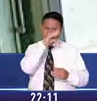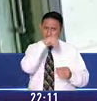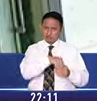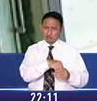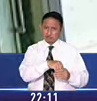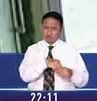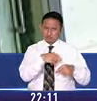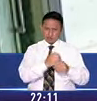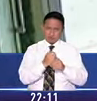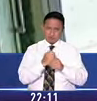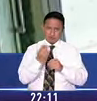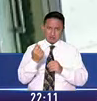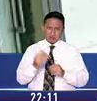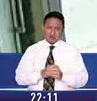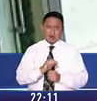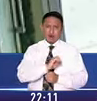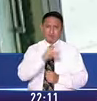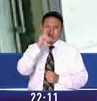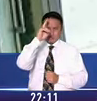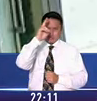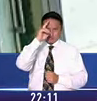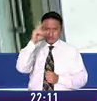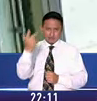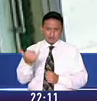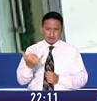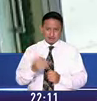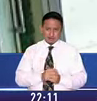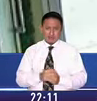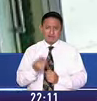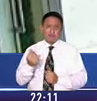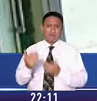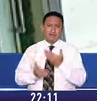de extorsión o querían aprovechar la coyuntura